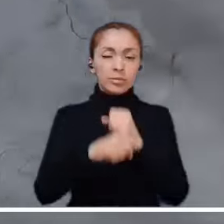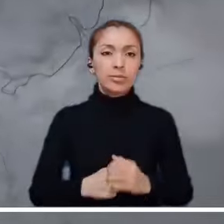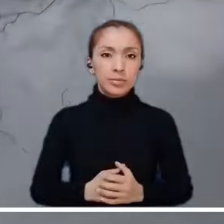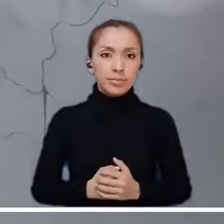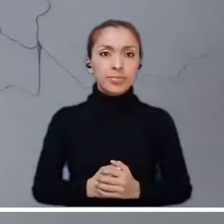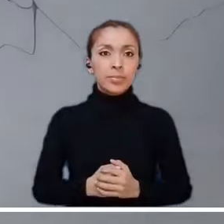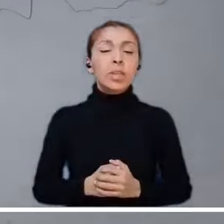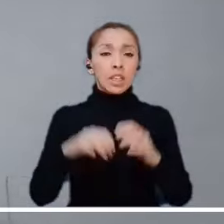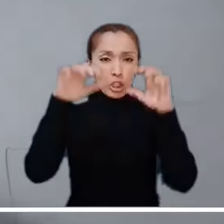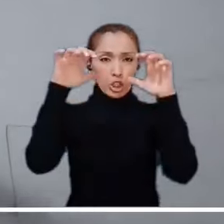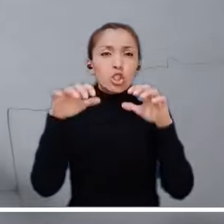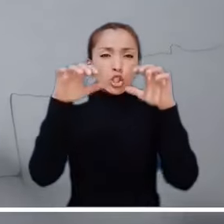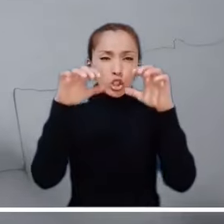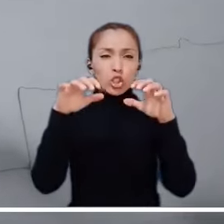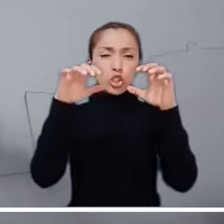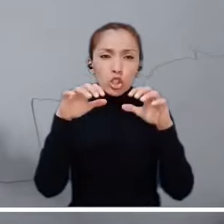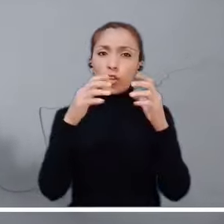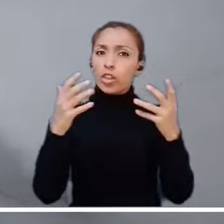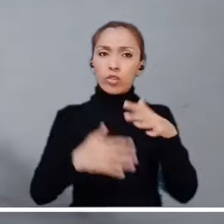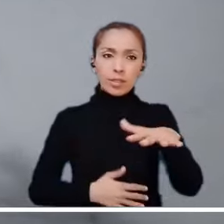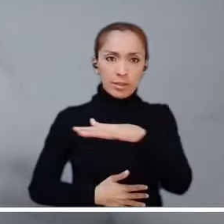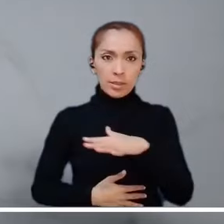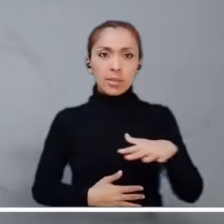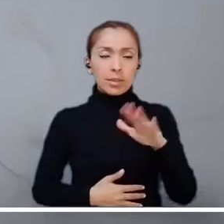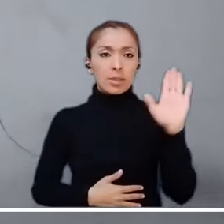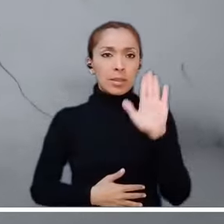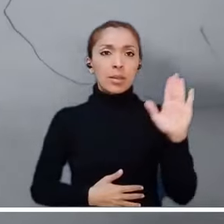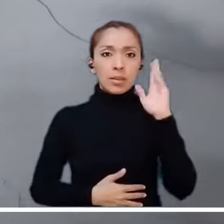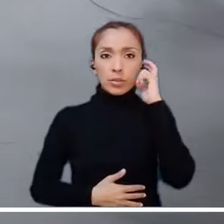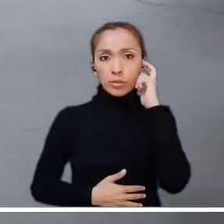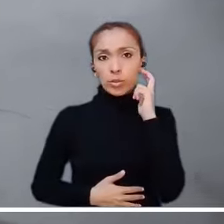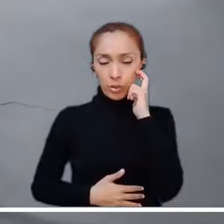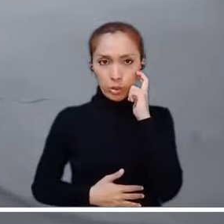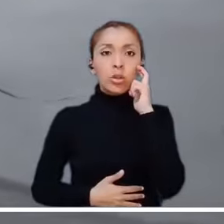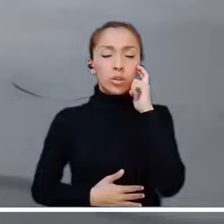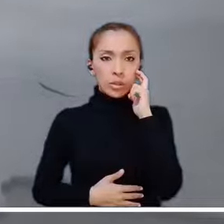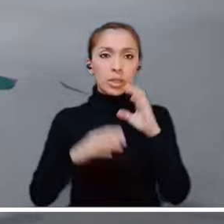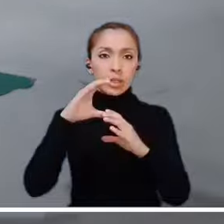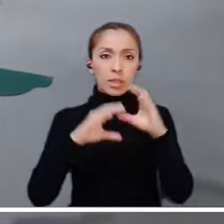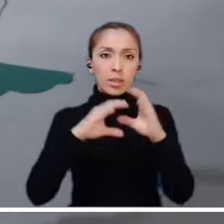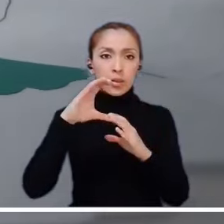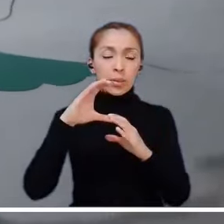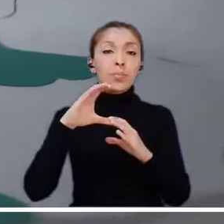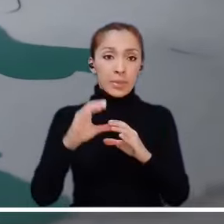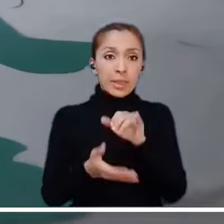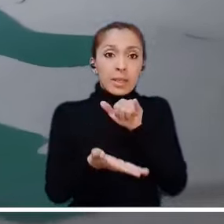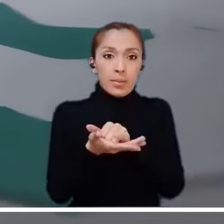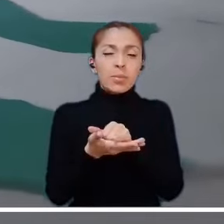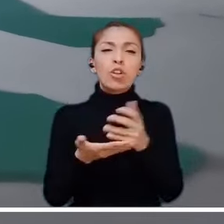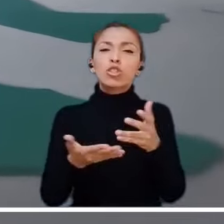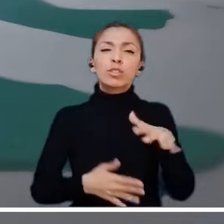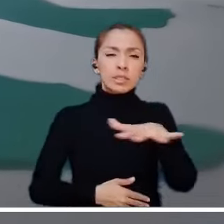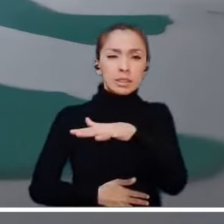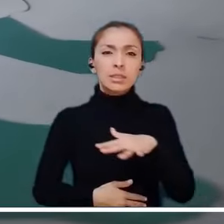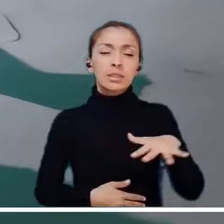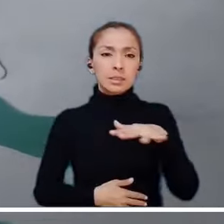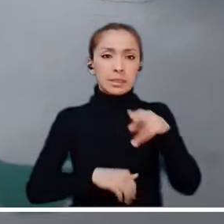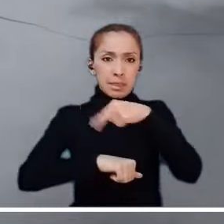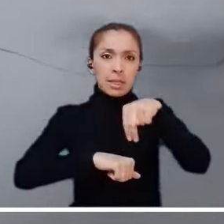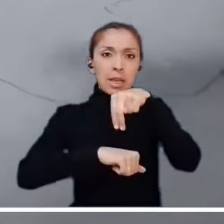Lluvias moderadas se extenderán por los departamentos de Chocó y Cauca, así como por el centro de Nariño y